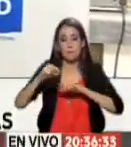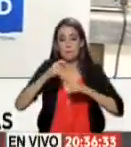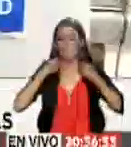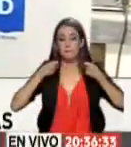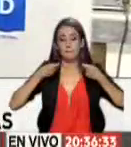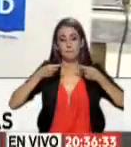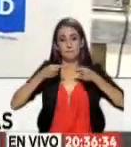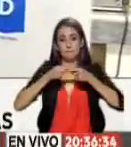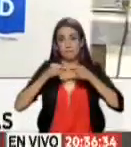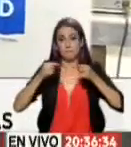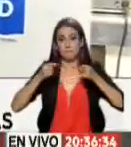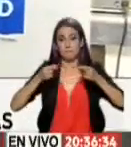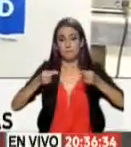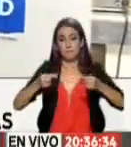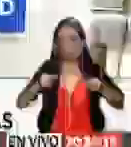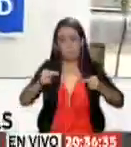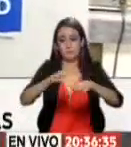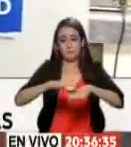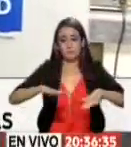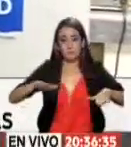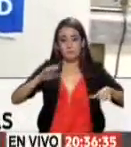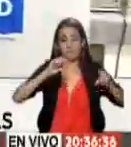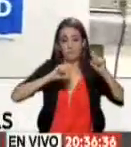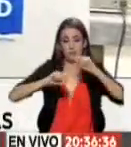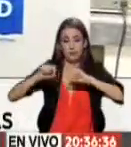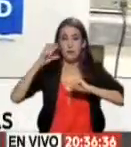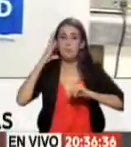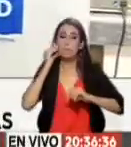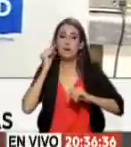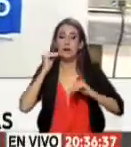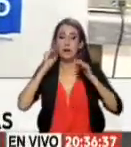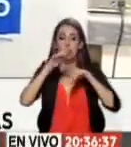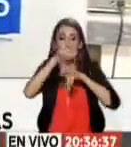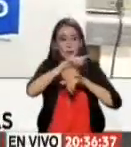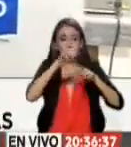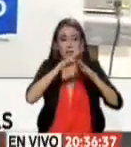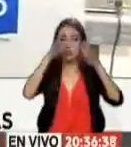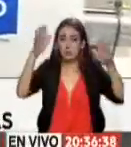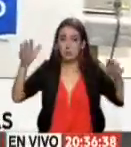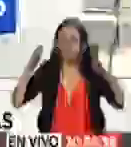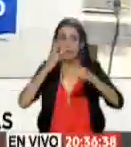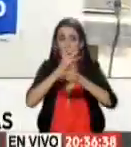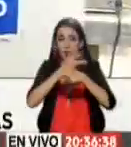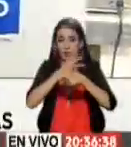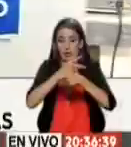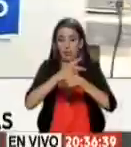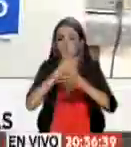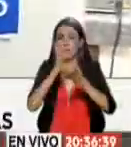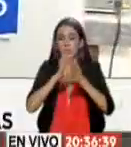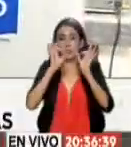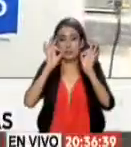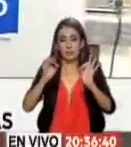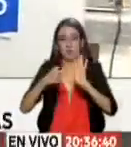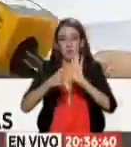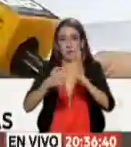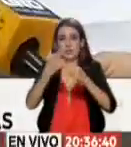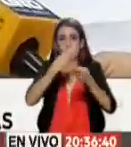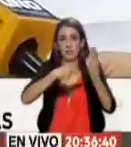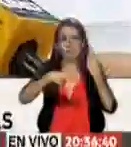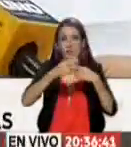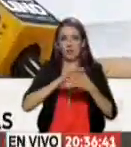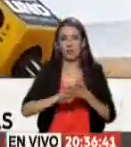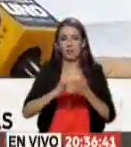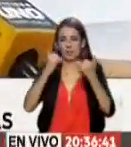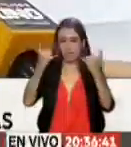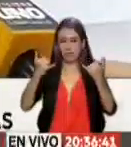tejidos, entre otros. Sus representantes solicitan más espacios en el sector productivo, pues afirman tener productos listos para el mercado. Ahora